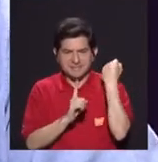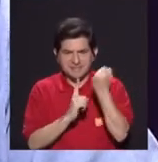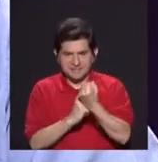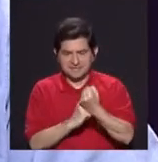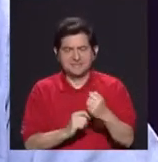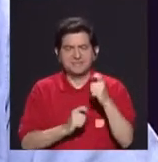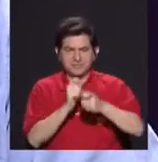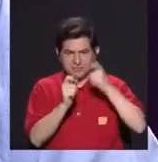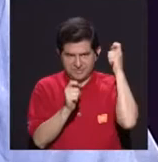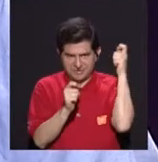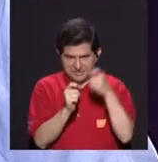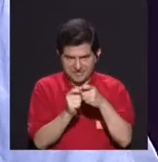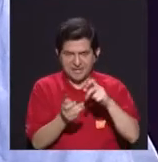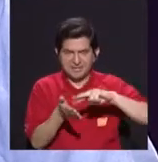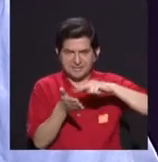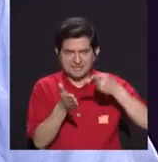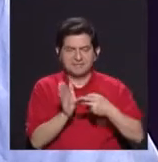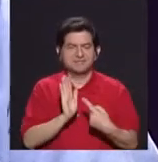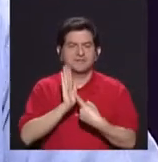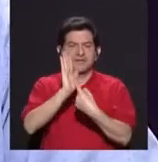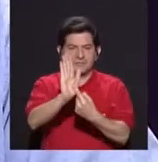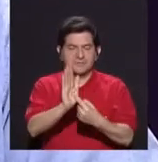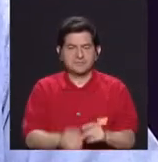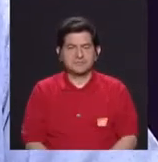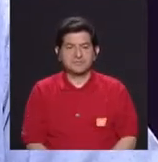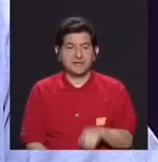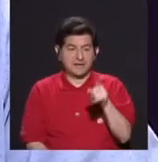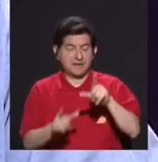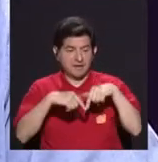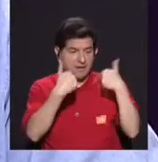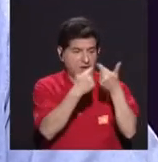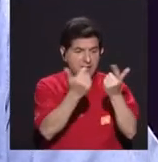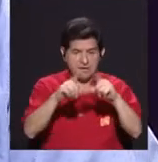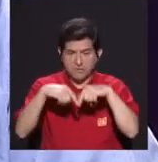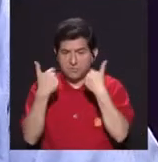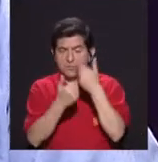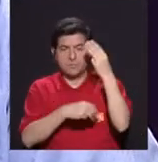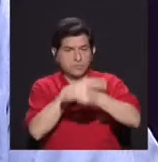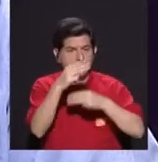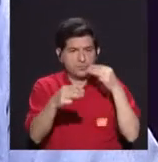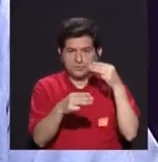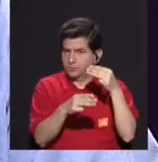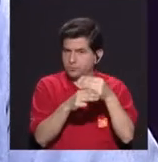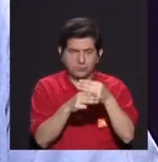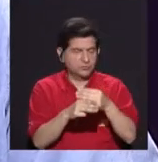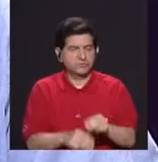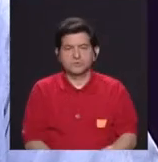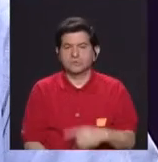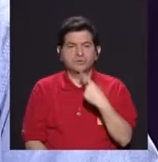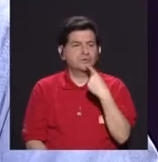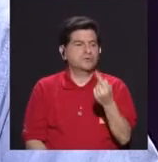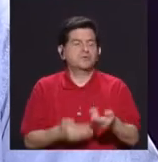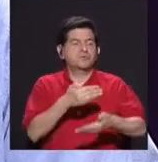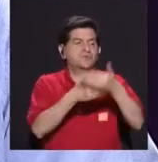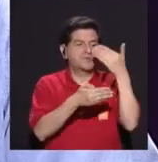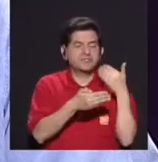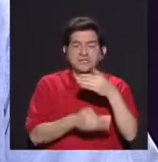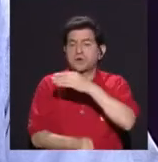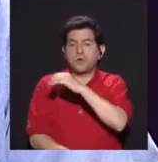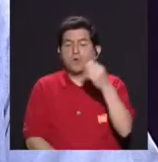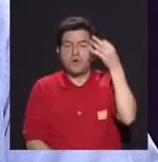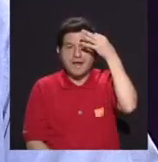situaciones es hacer ver este tipo de sectores que el mundo no es como nos dijeron o como creímos